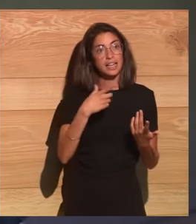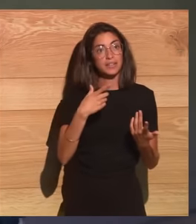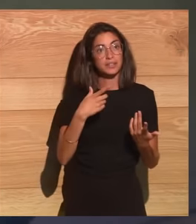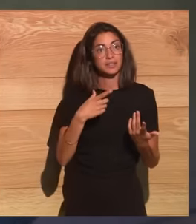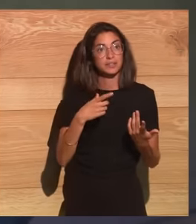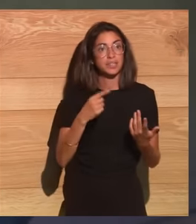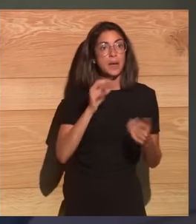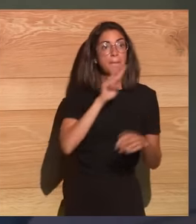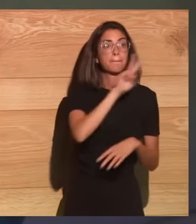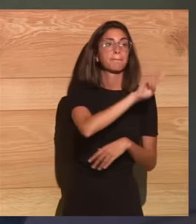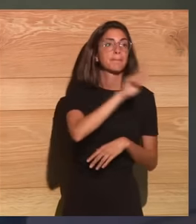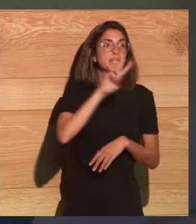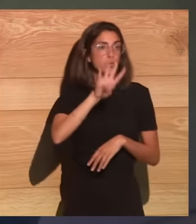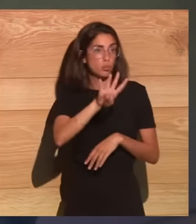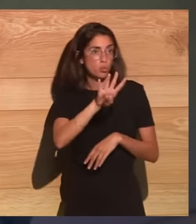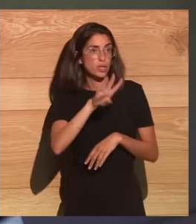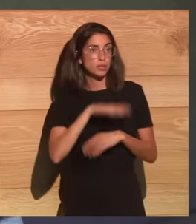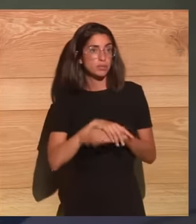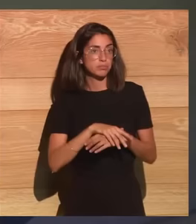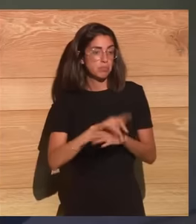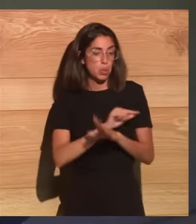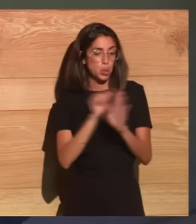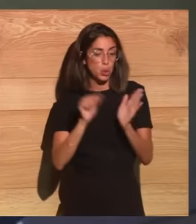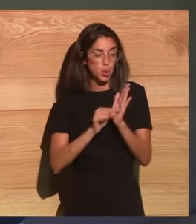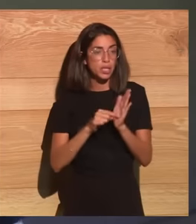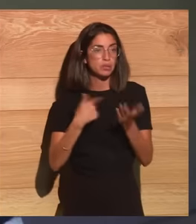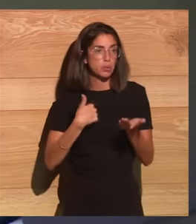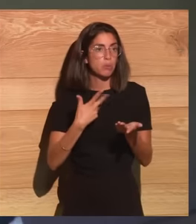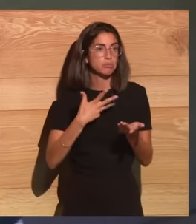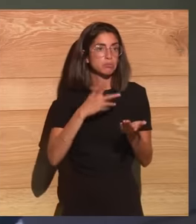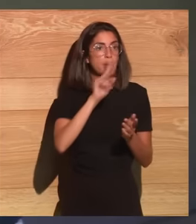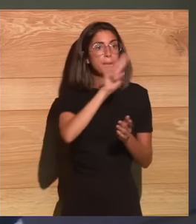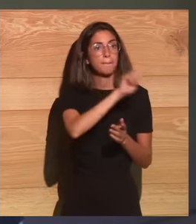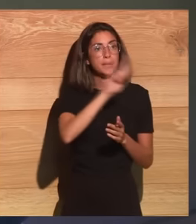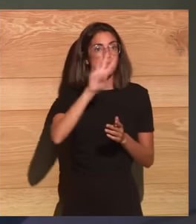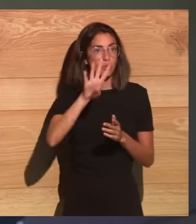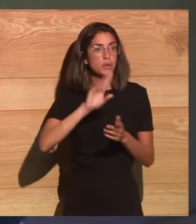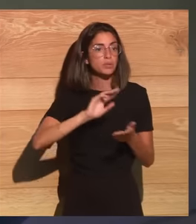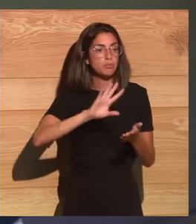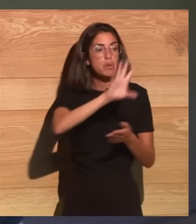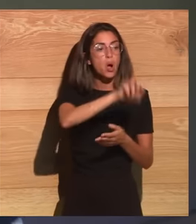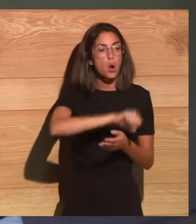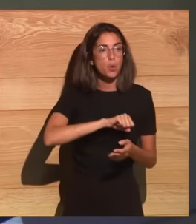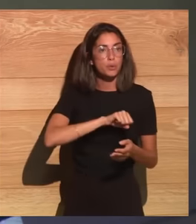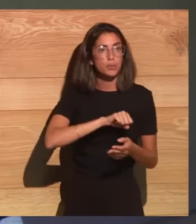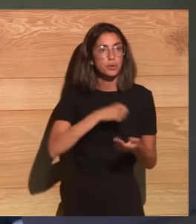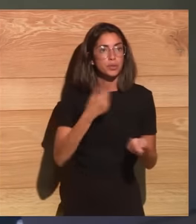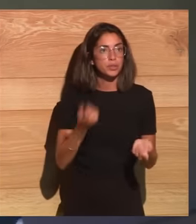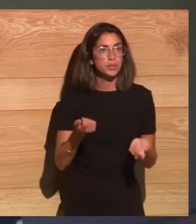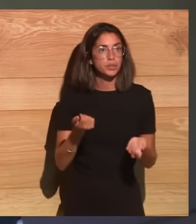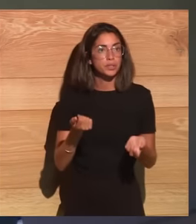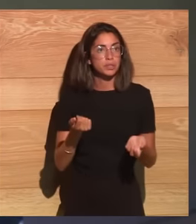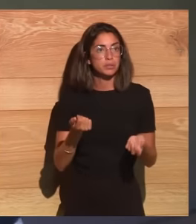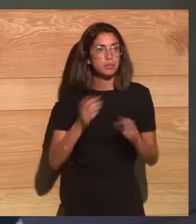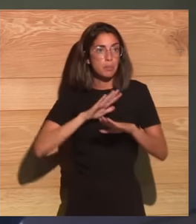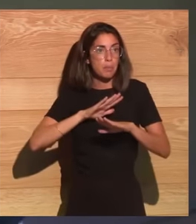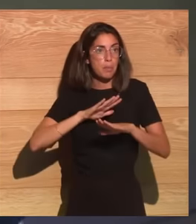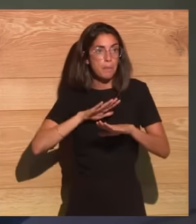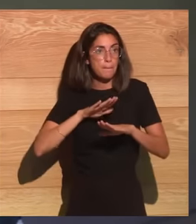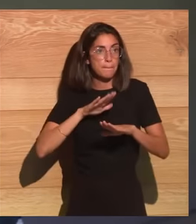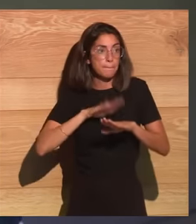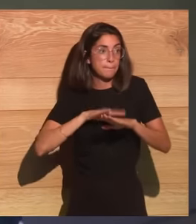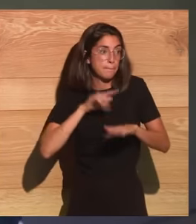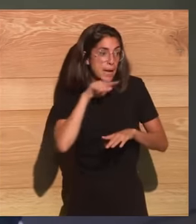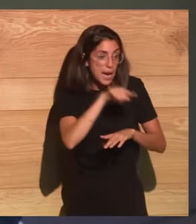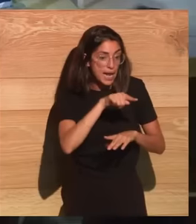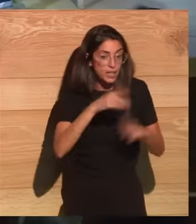24, pues compro 24. Y claro. Entonces y él no se había contado, ¿vale? Entonces, claro. Ya no tiene entrada para sí mismo. Pues eres muy